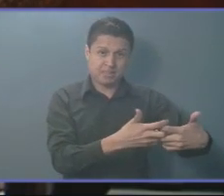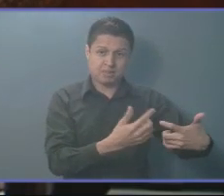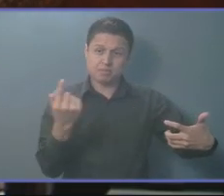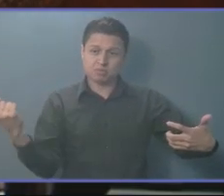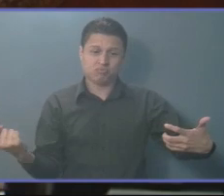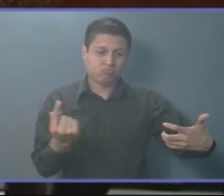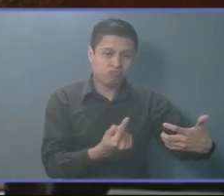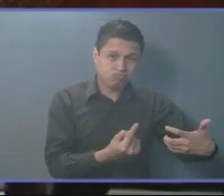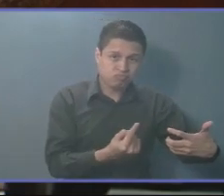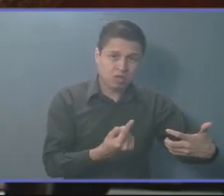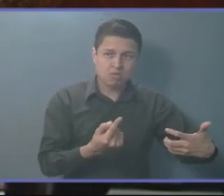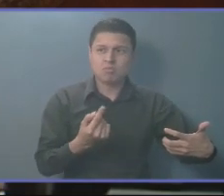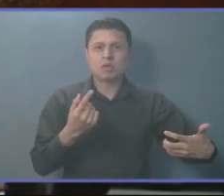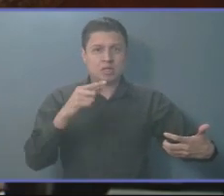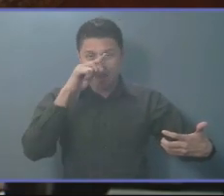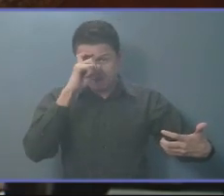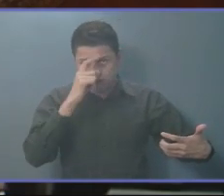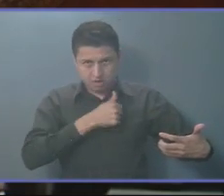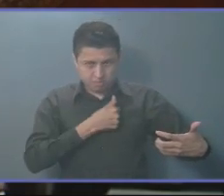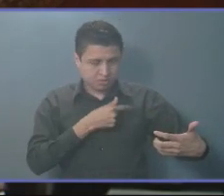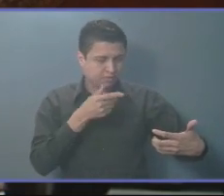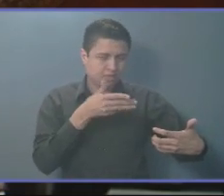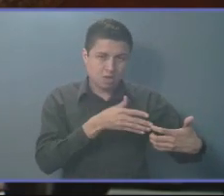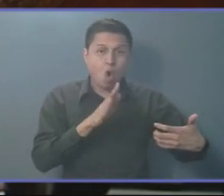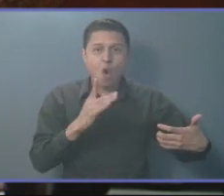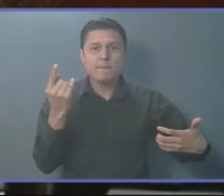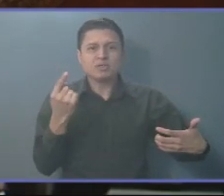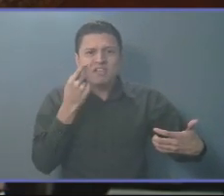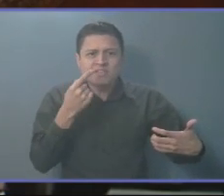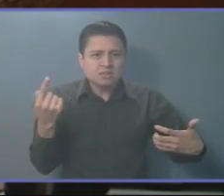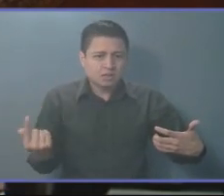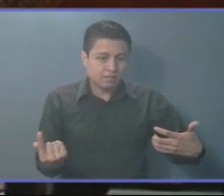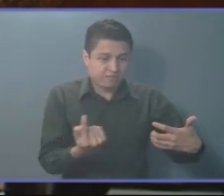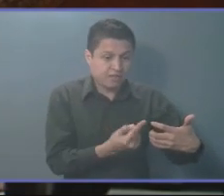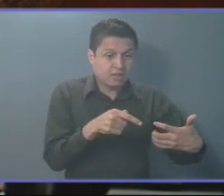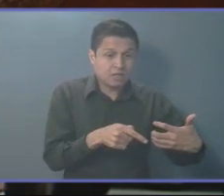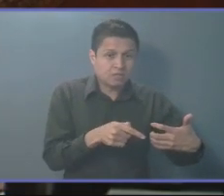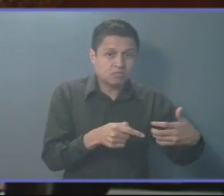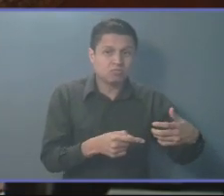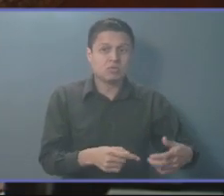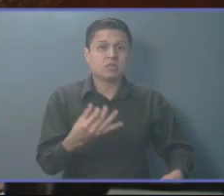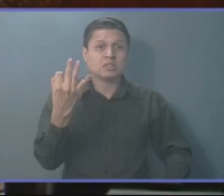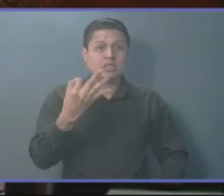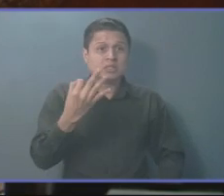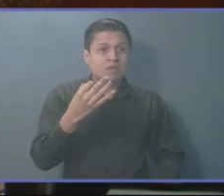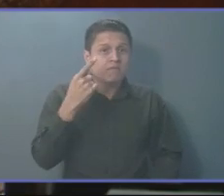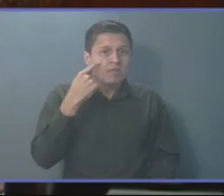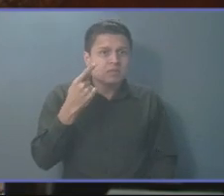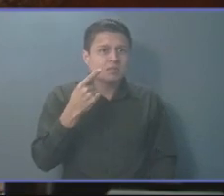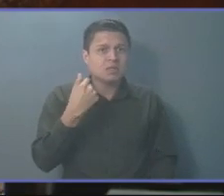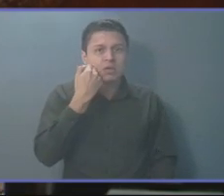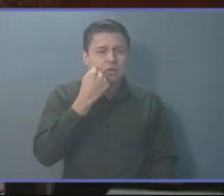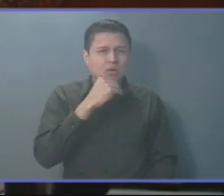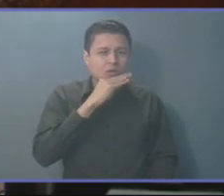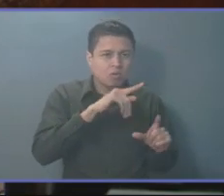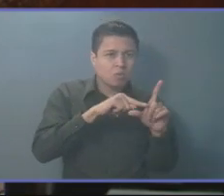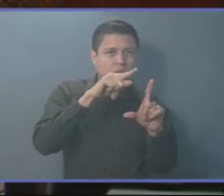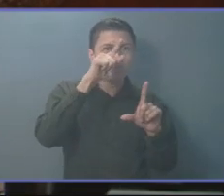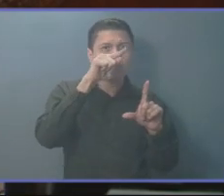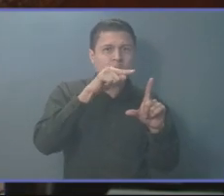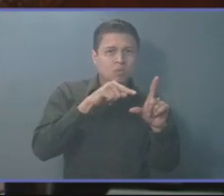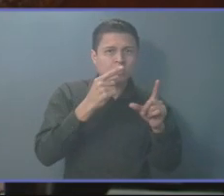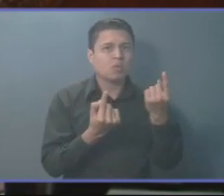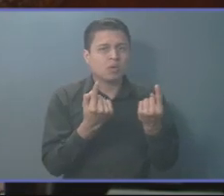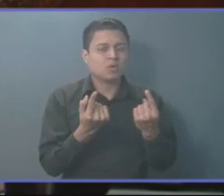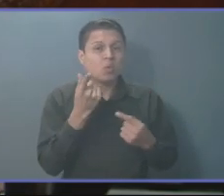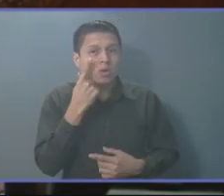y visitantes previo a su ingreso al lugar de trabajo, con termómetros de proximidad para evitar el contacto directo con